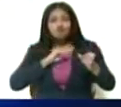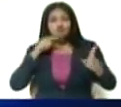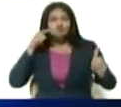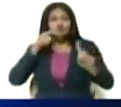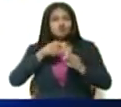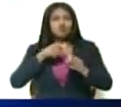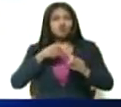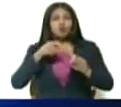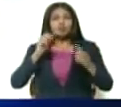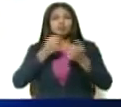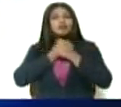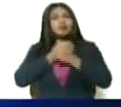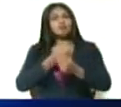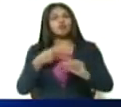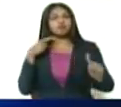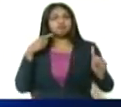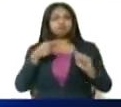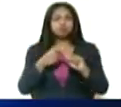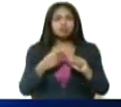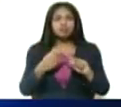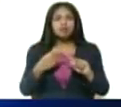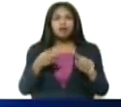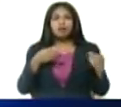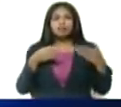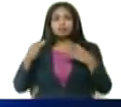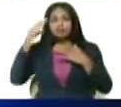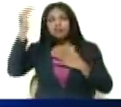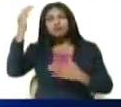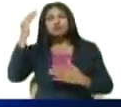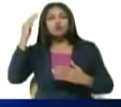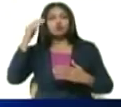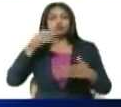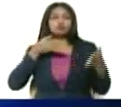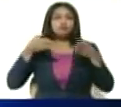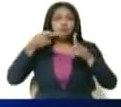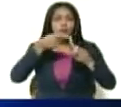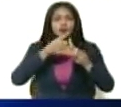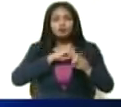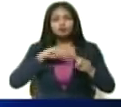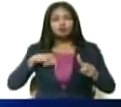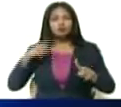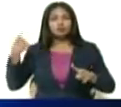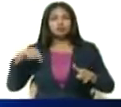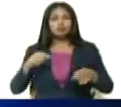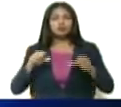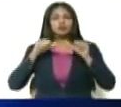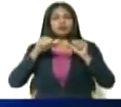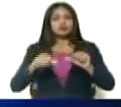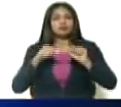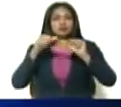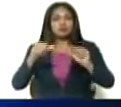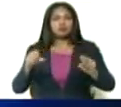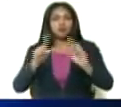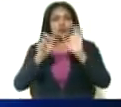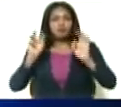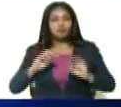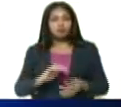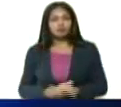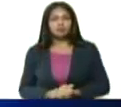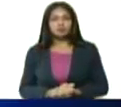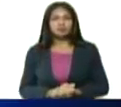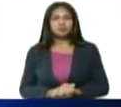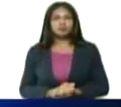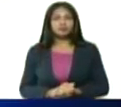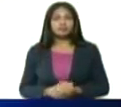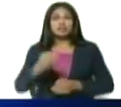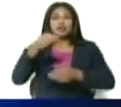el camino del amor, el camino divino. Este es el camino que nosotros tenemos que continuar. Vamos a mantener esta